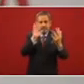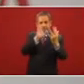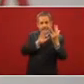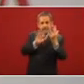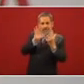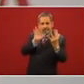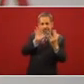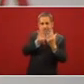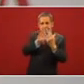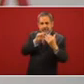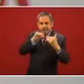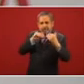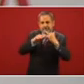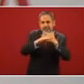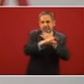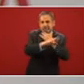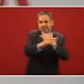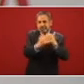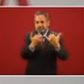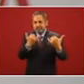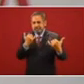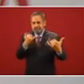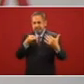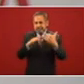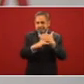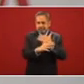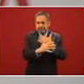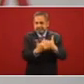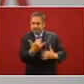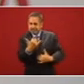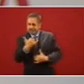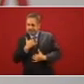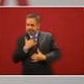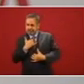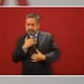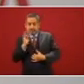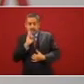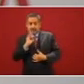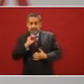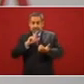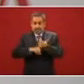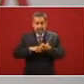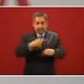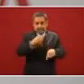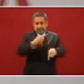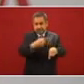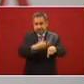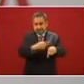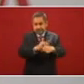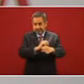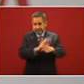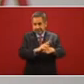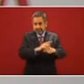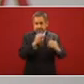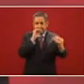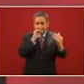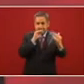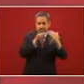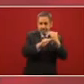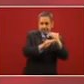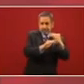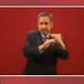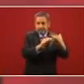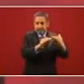respira nuestra nube y nosotros respiramos la de ella. Si uno de los dos está infectado con coronavirus, esa nube